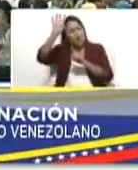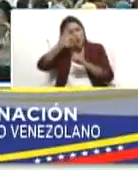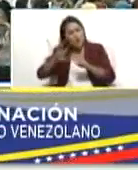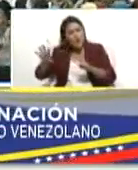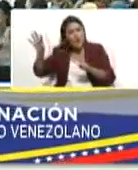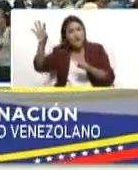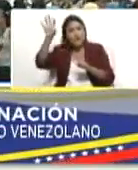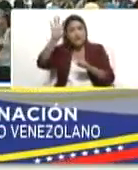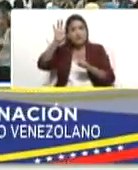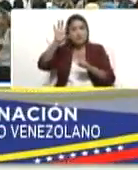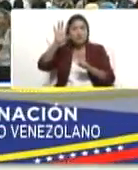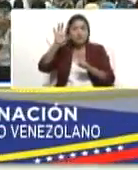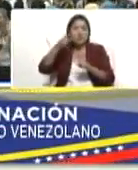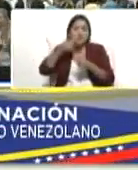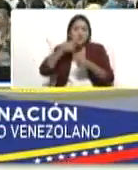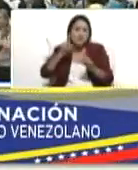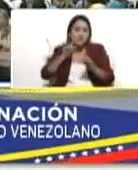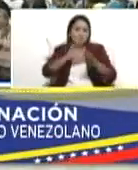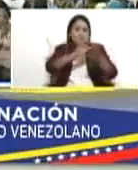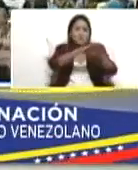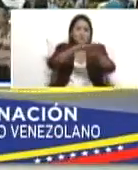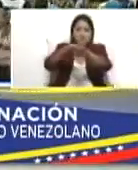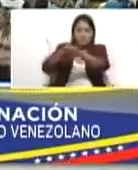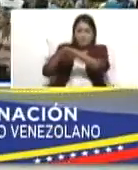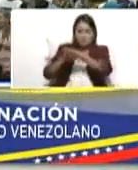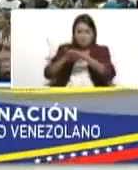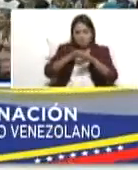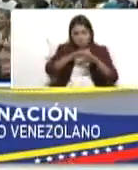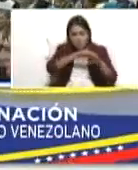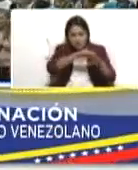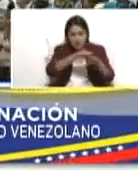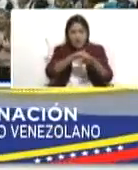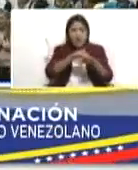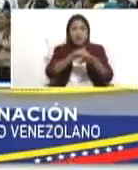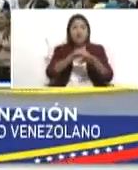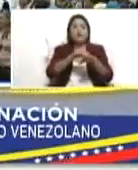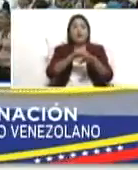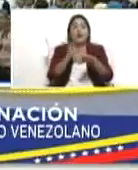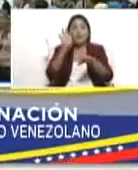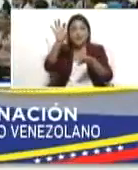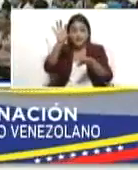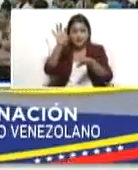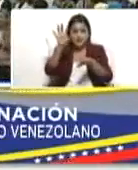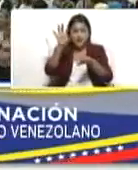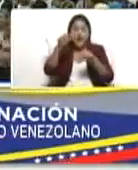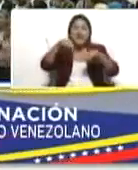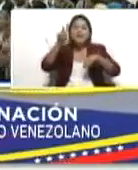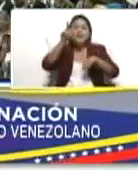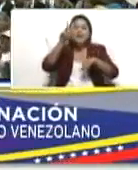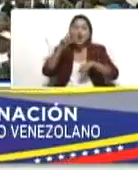mensaje a la nación aquí es un examen obligatorio